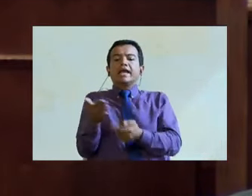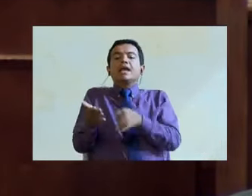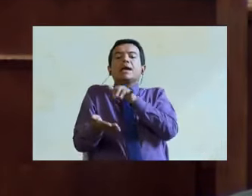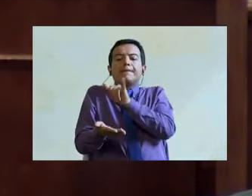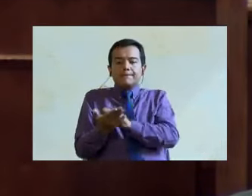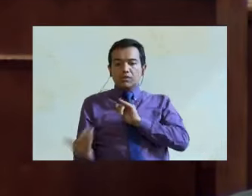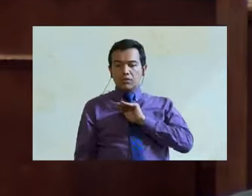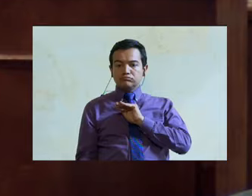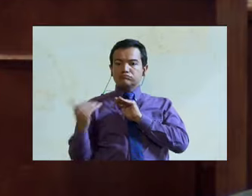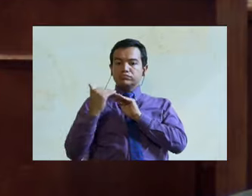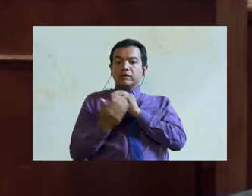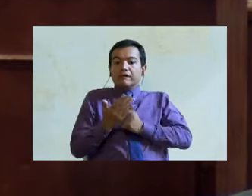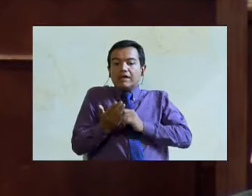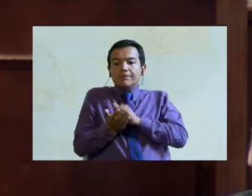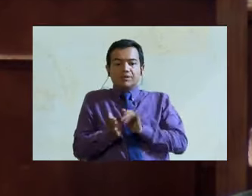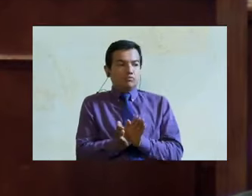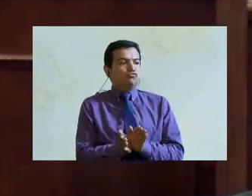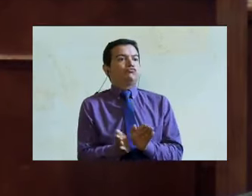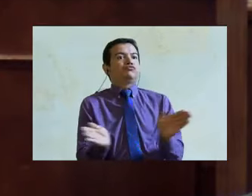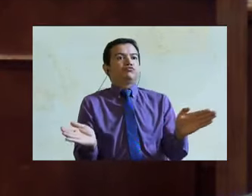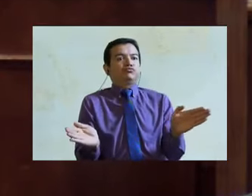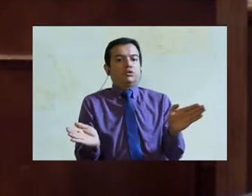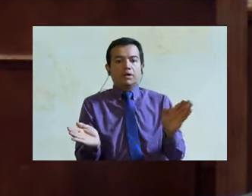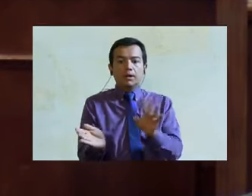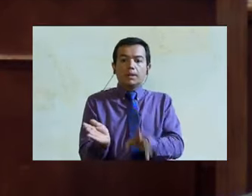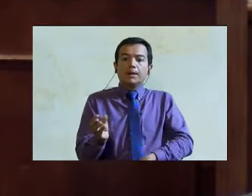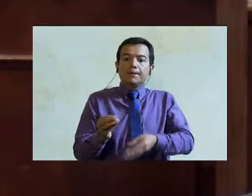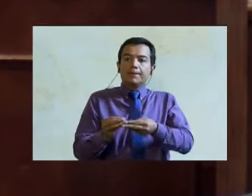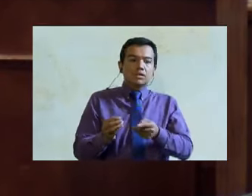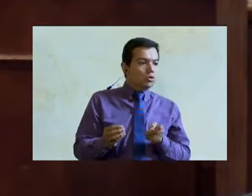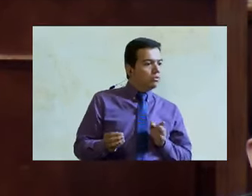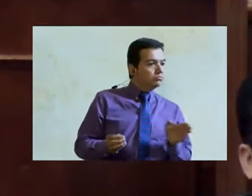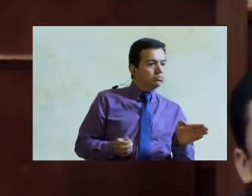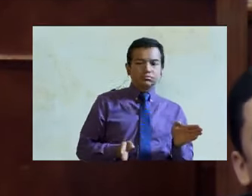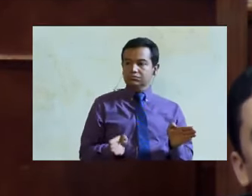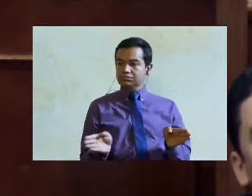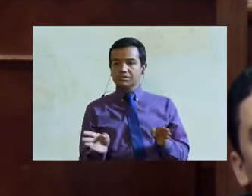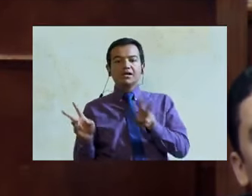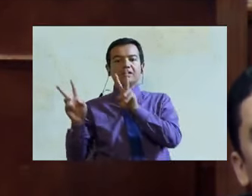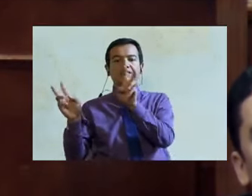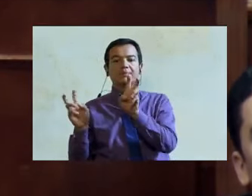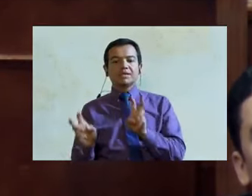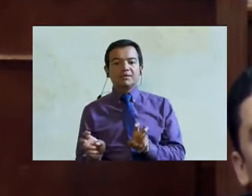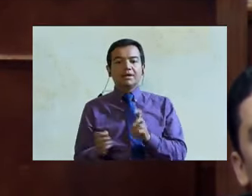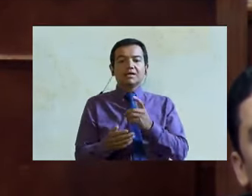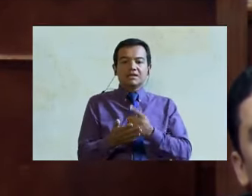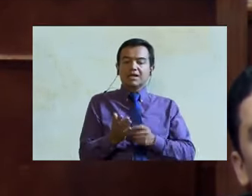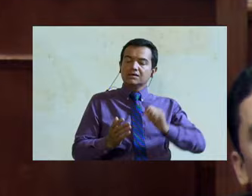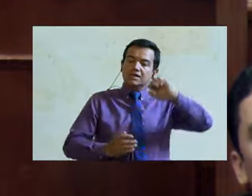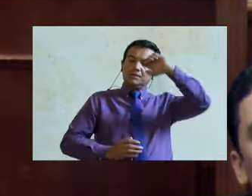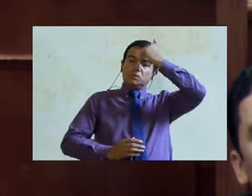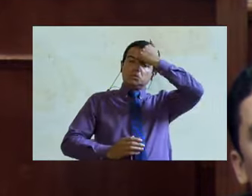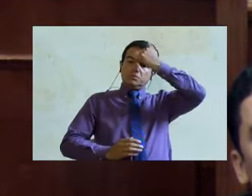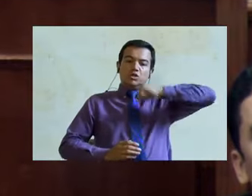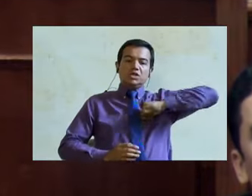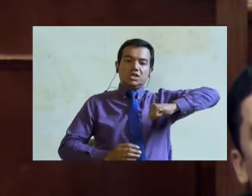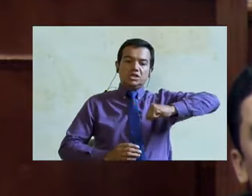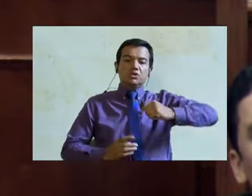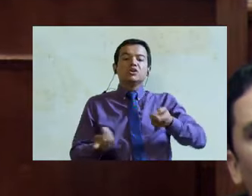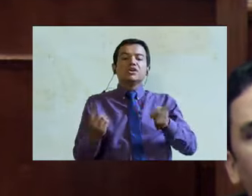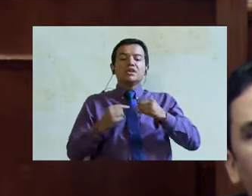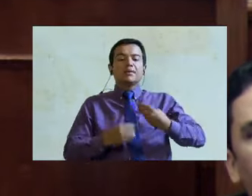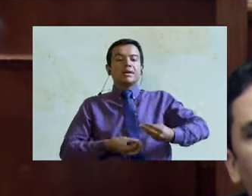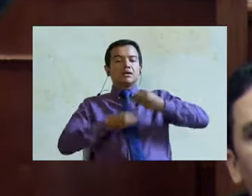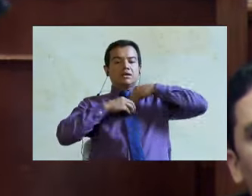consolidación de la doble instancia en una y otra materia como principio como derecho y como